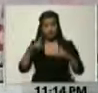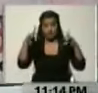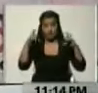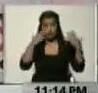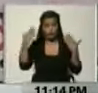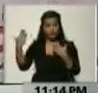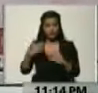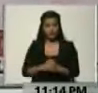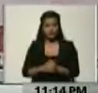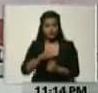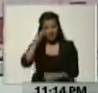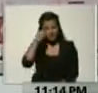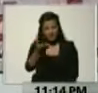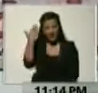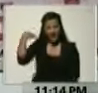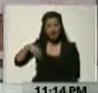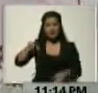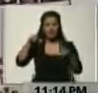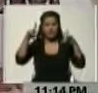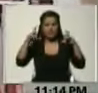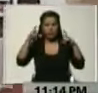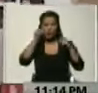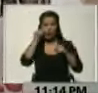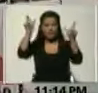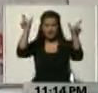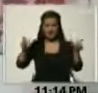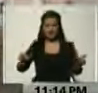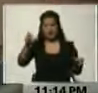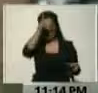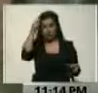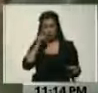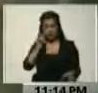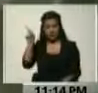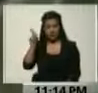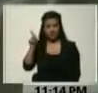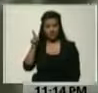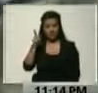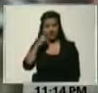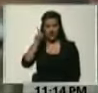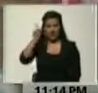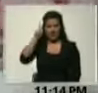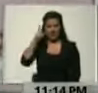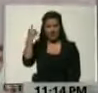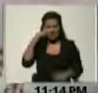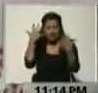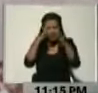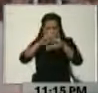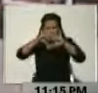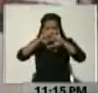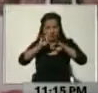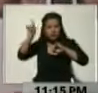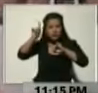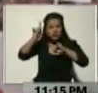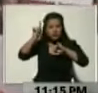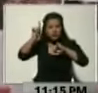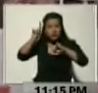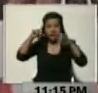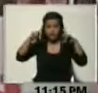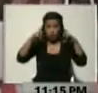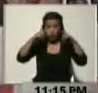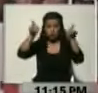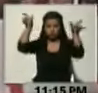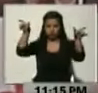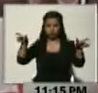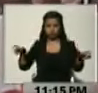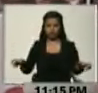¿Recuerdan que ahí tenían montado, guindado una foto del monstruo de Ramo Verde? Aquí está la foto. Pena, se ve aquí, oscuro. Y la gente fue a protestar allá.